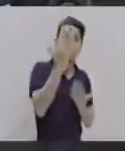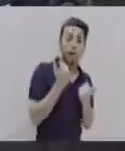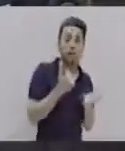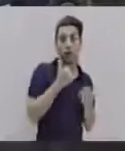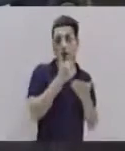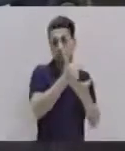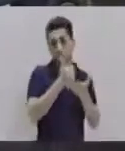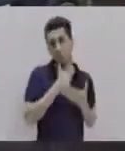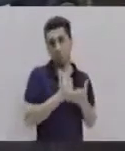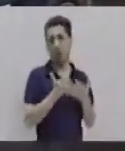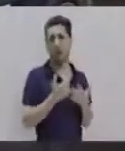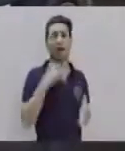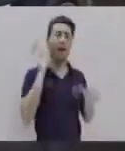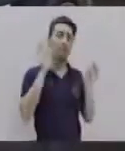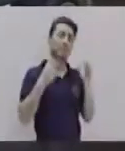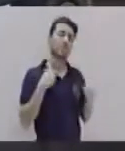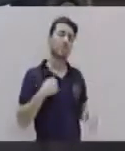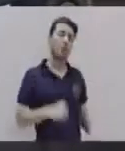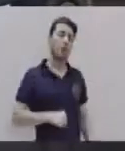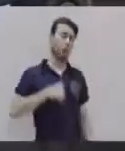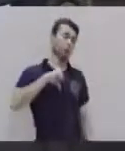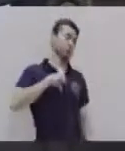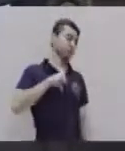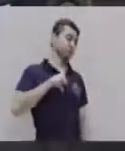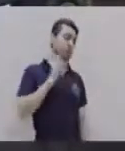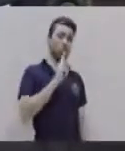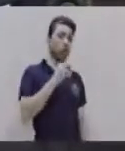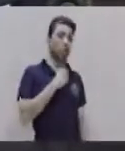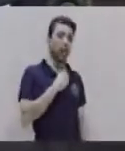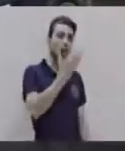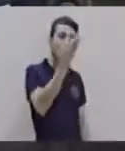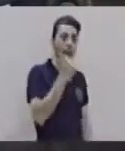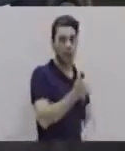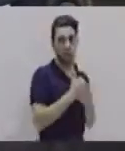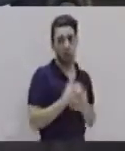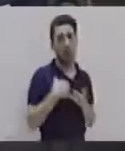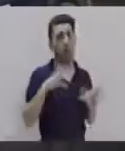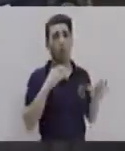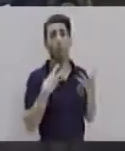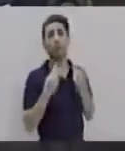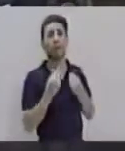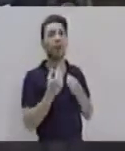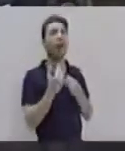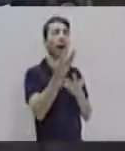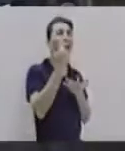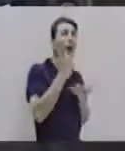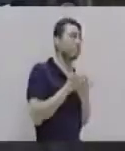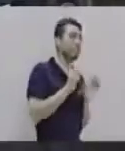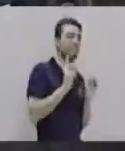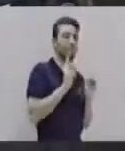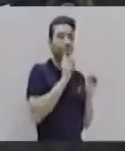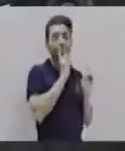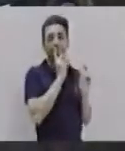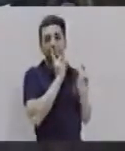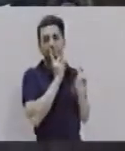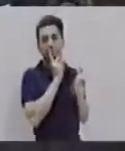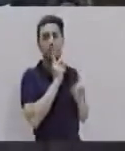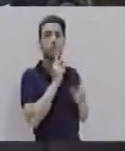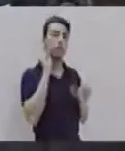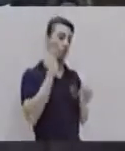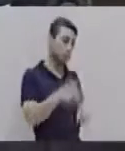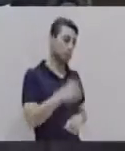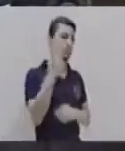Y nosotros a veces por orgullo, o por miedo, o porque qué dirán, no lo hago, ¿verdad? Pero es